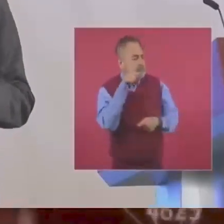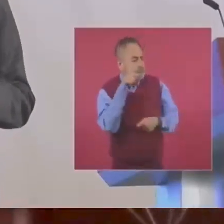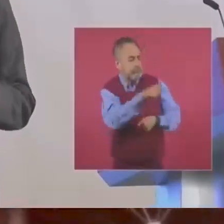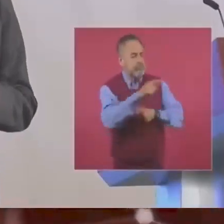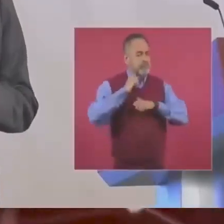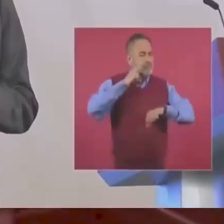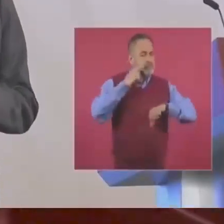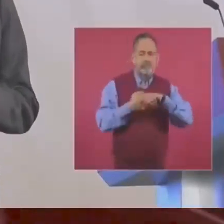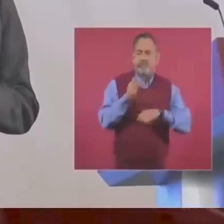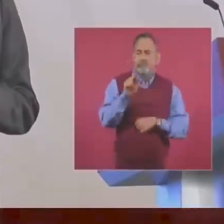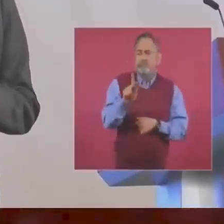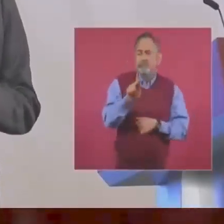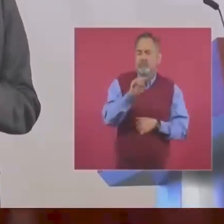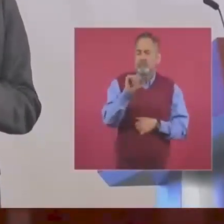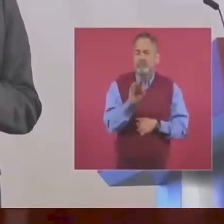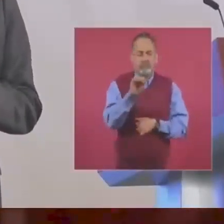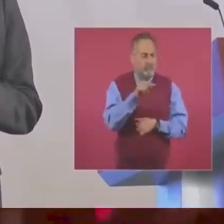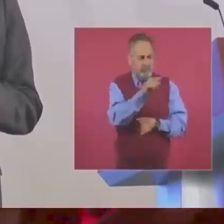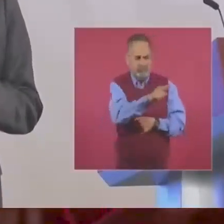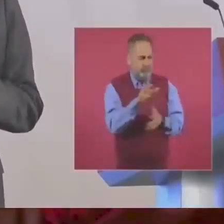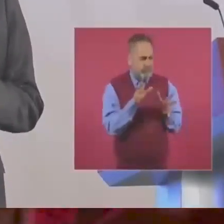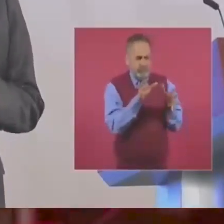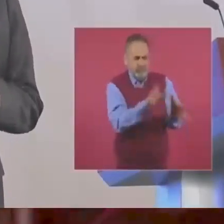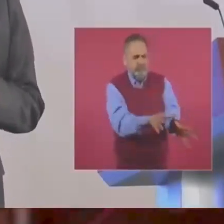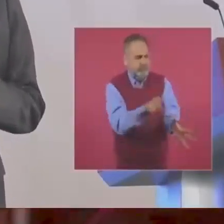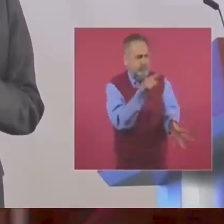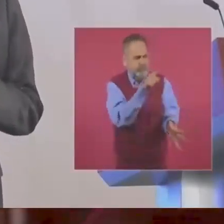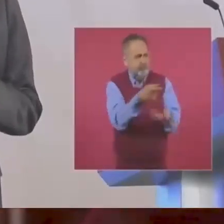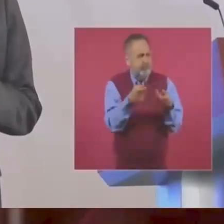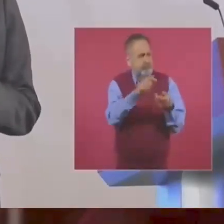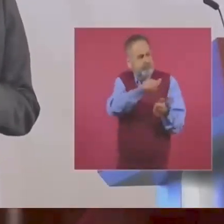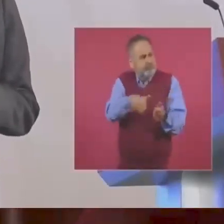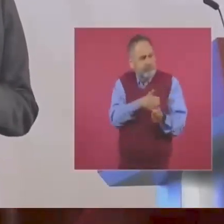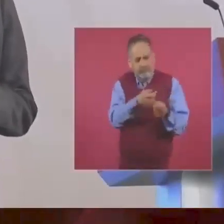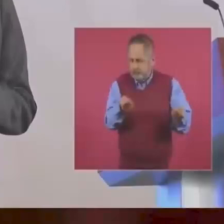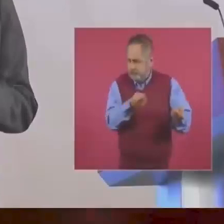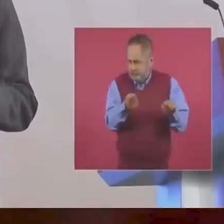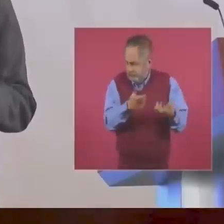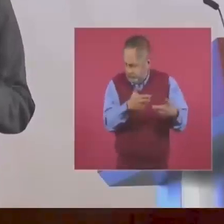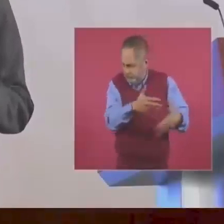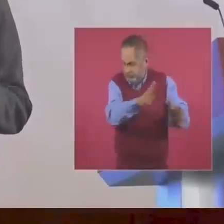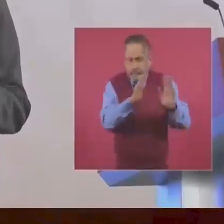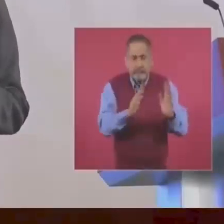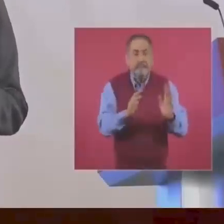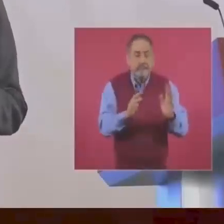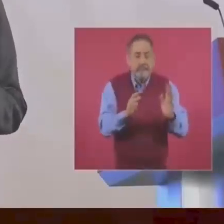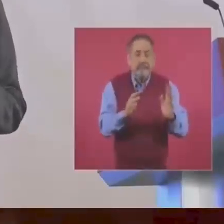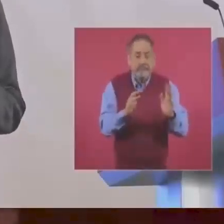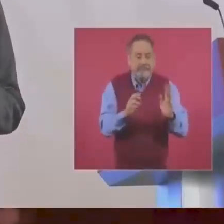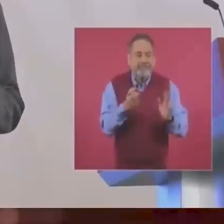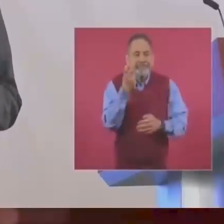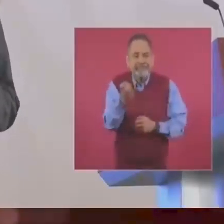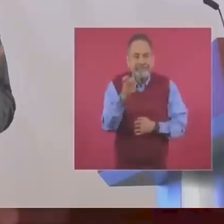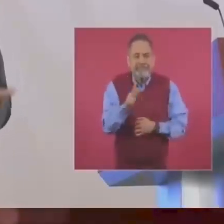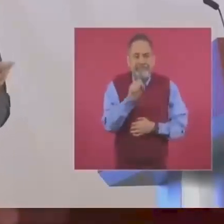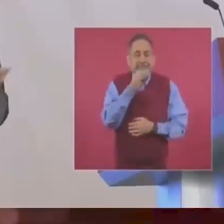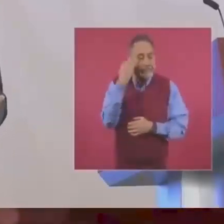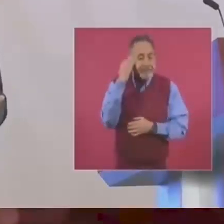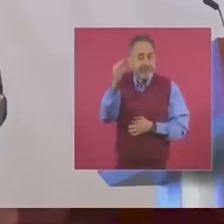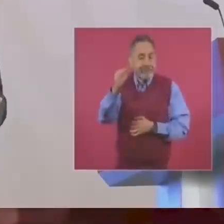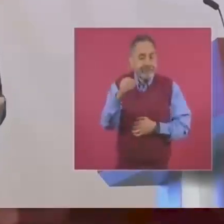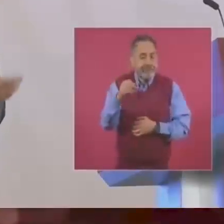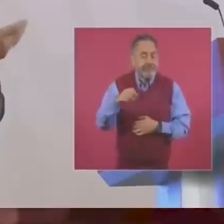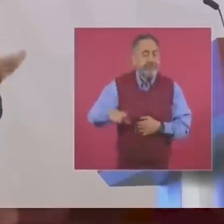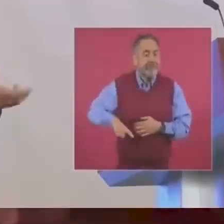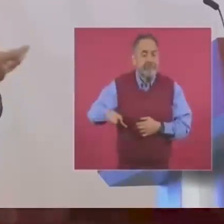dice sí, ha habido esas faltas de respeto. Vamos a escuchar lo que nos contestó el pasado viernes 23 de